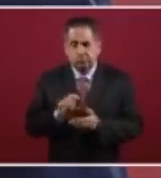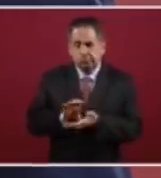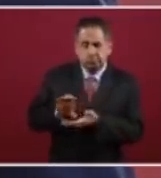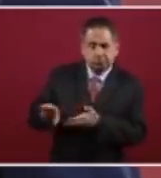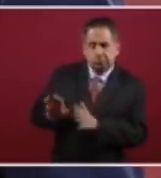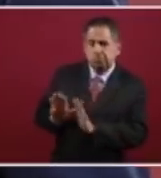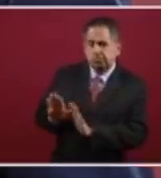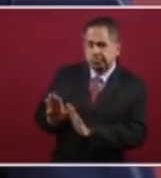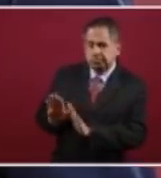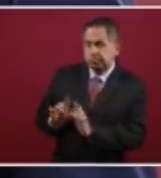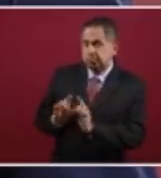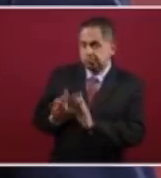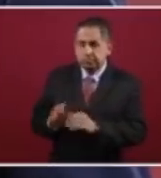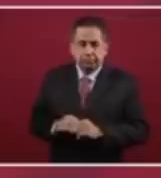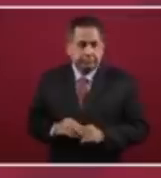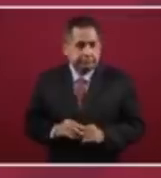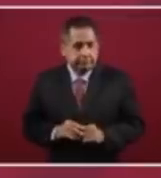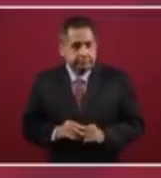de